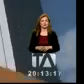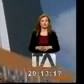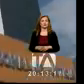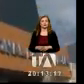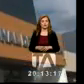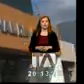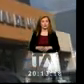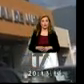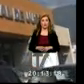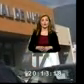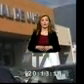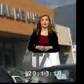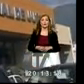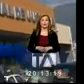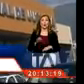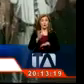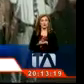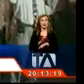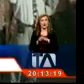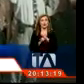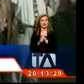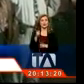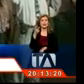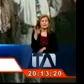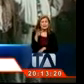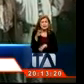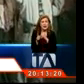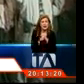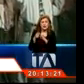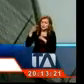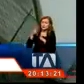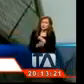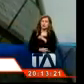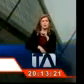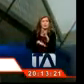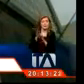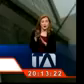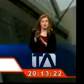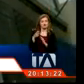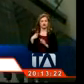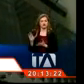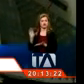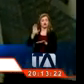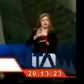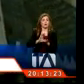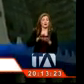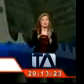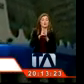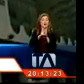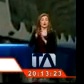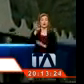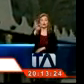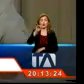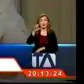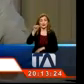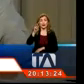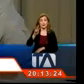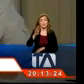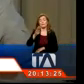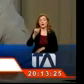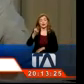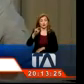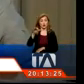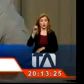Tomó al Ecuador 13 años lograr una sentencia en contra de los mayores accionistas del desaparecido Filambanco, William y